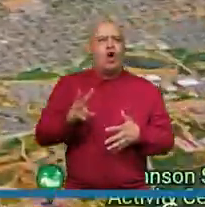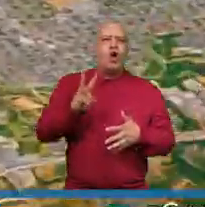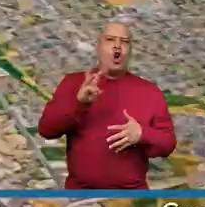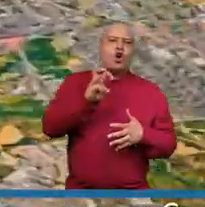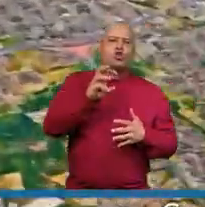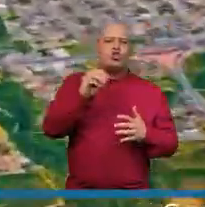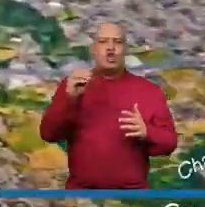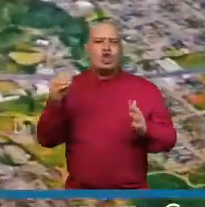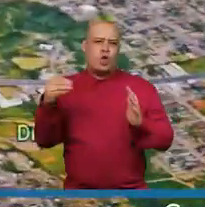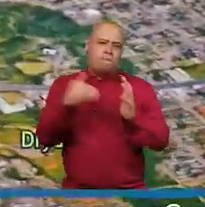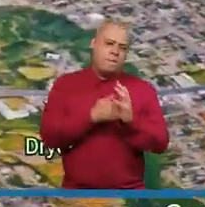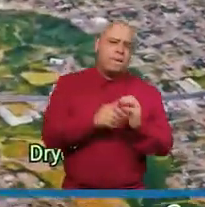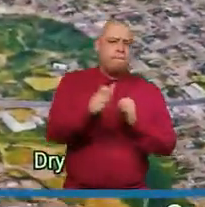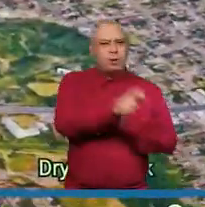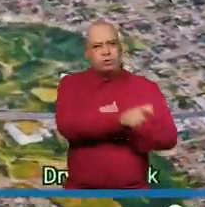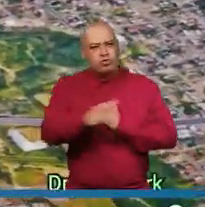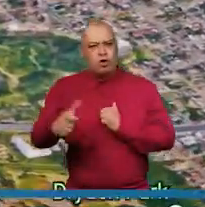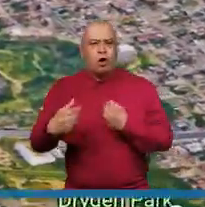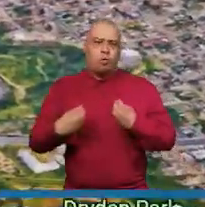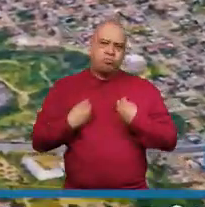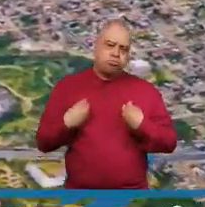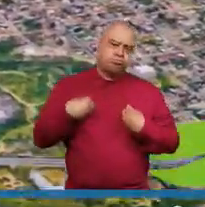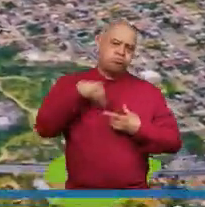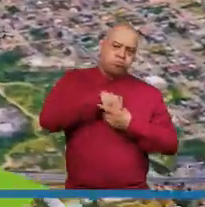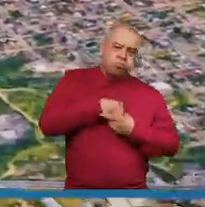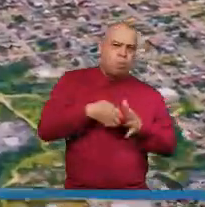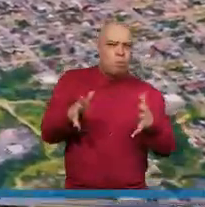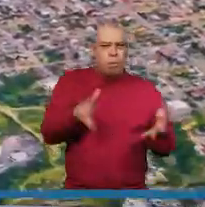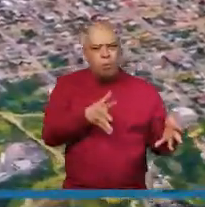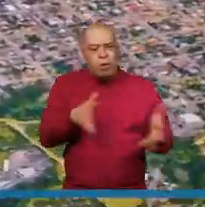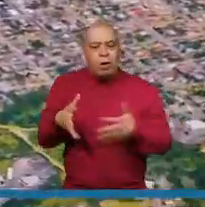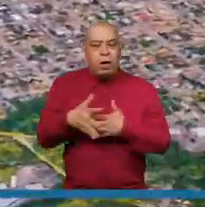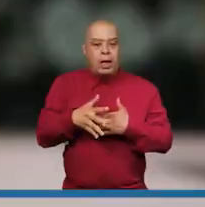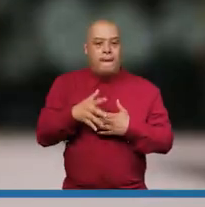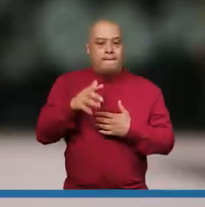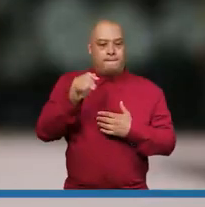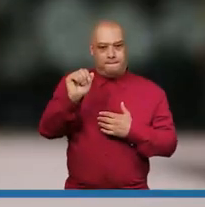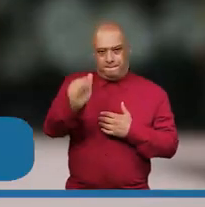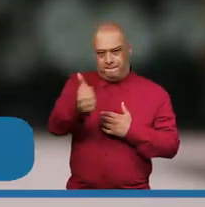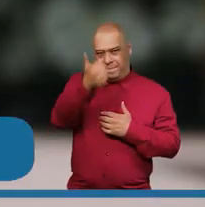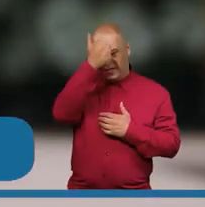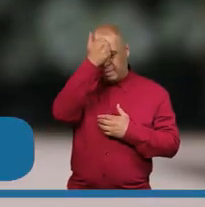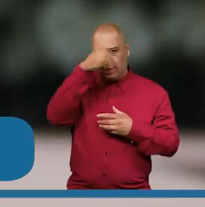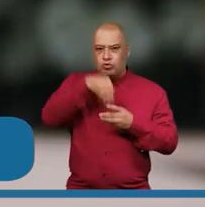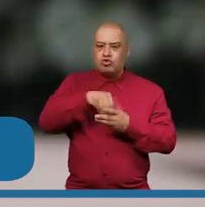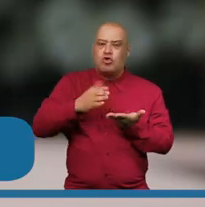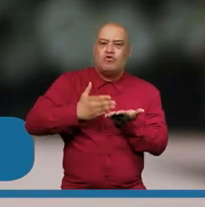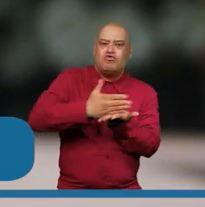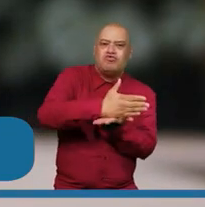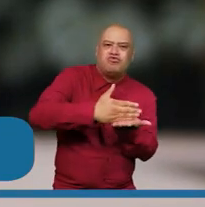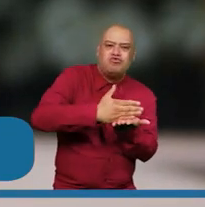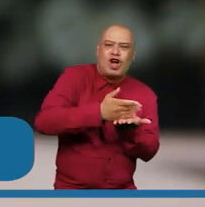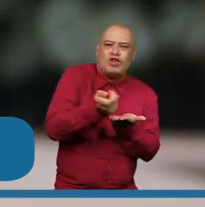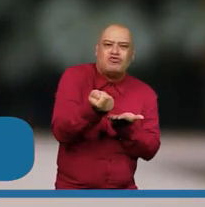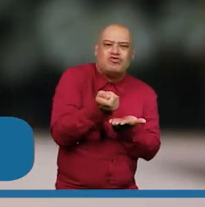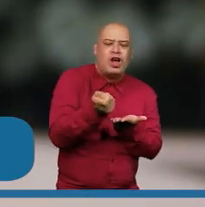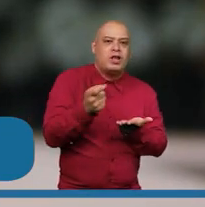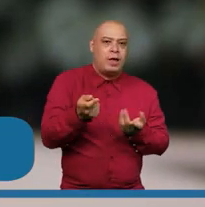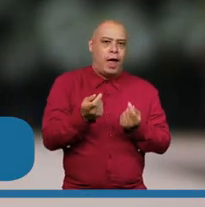más de 800.000 habitantes en las dos regiones. Somos la principal frontera en